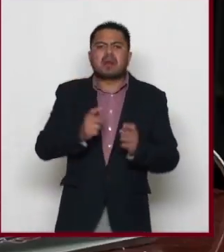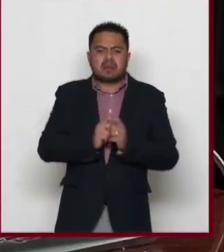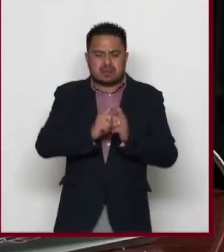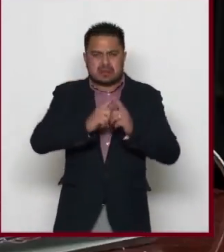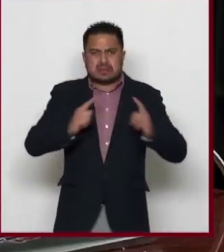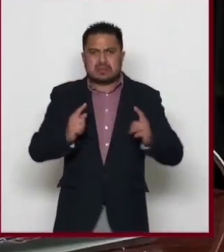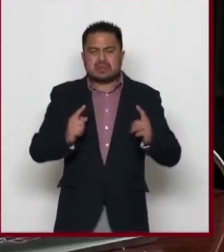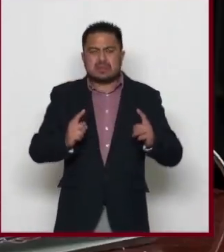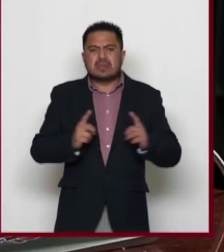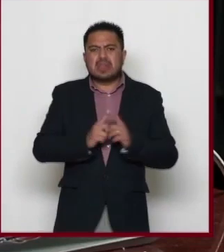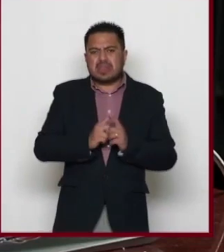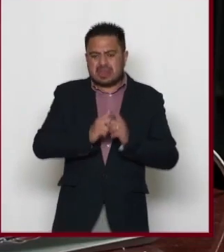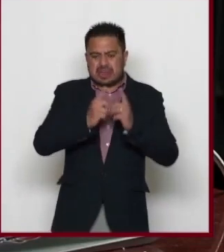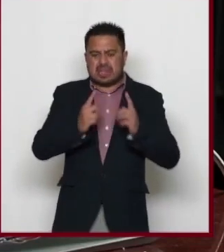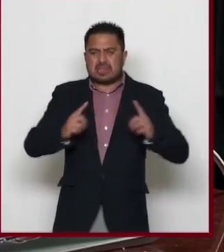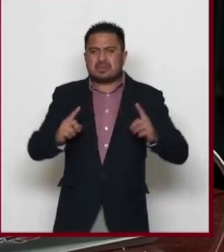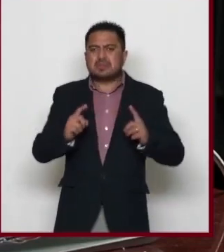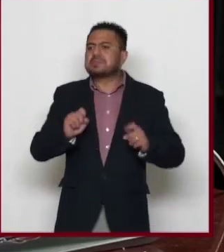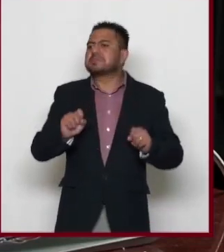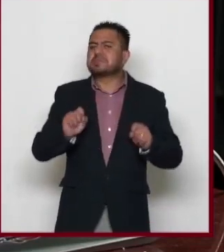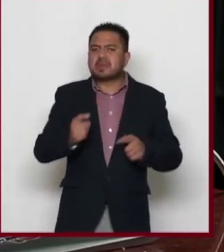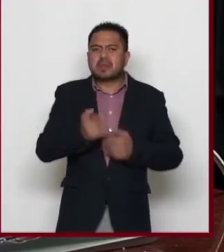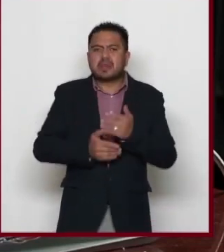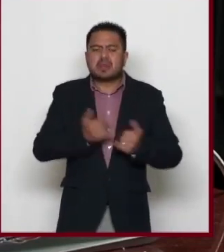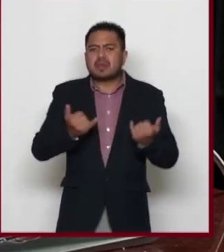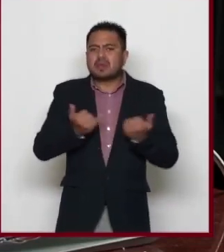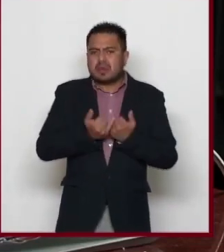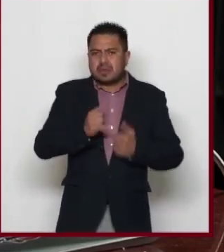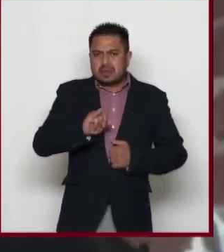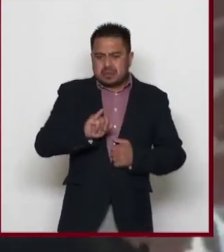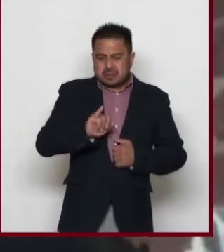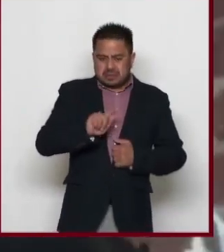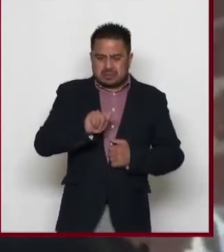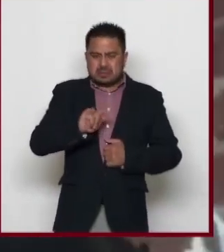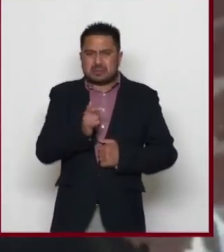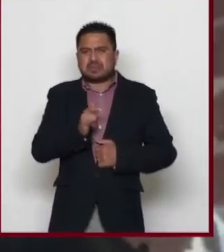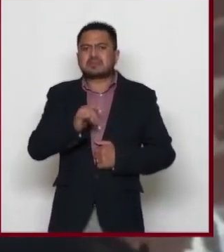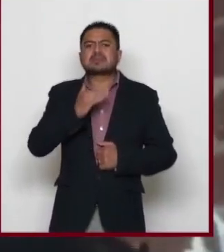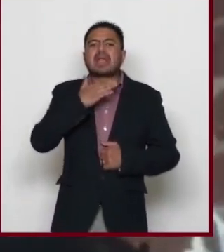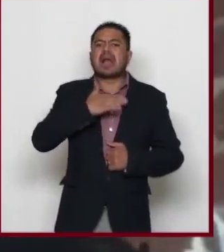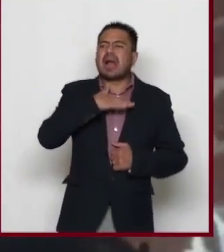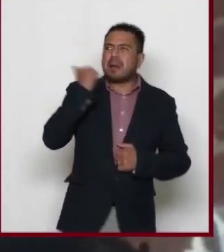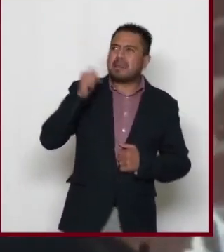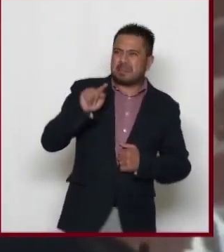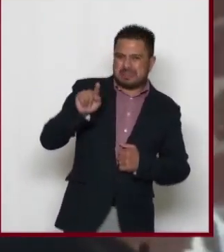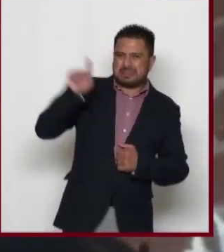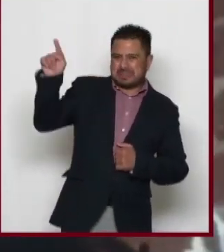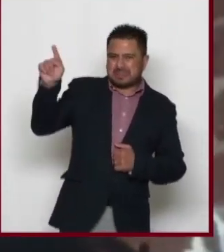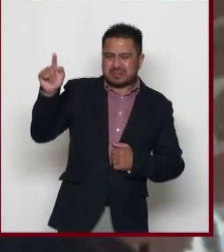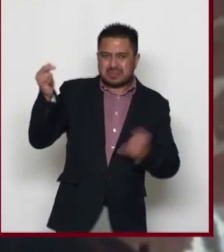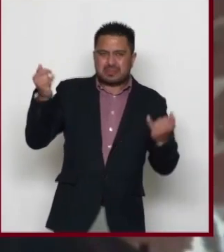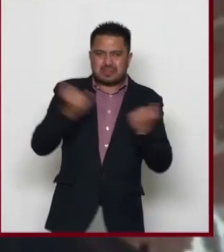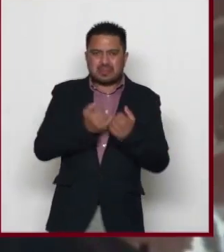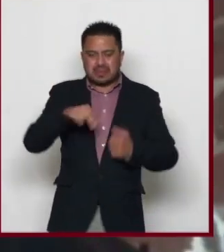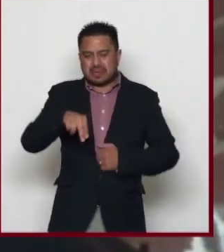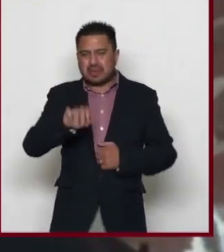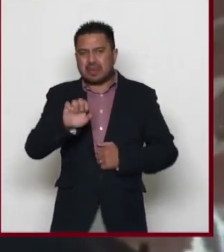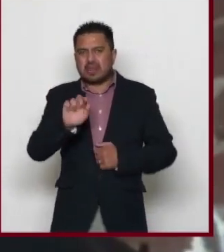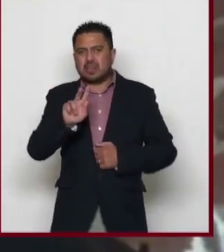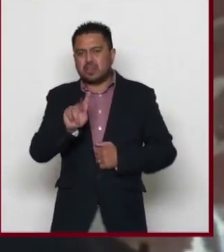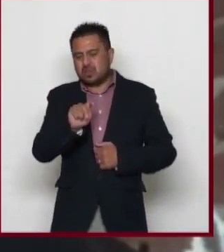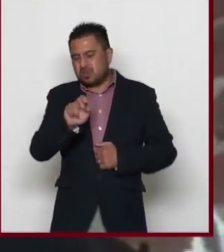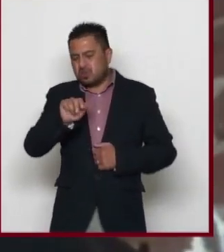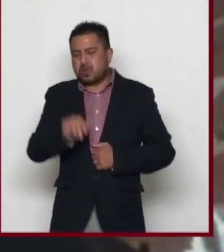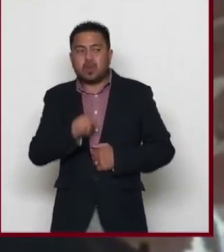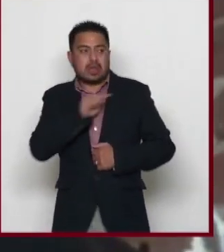inspiró para desarrollar el cálculo. Lo hizo al mismo tiempo que Leibniz Leibniz en